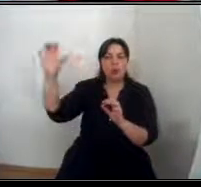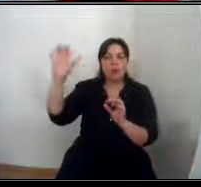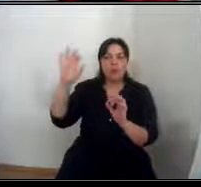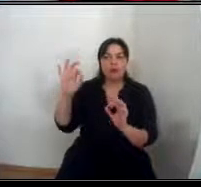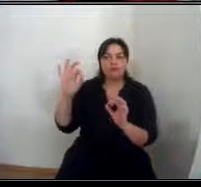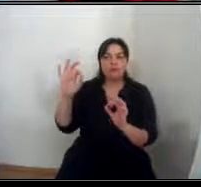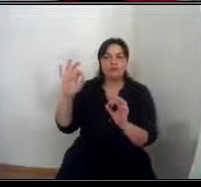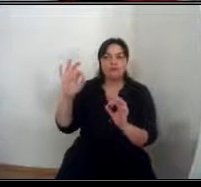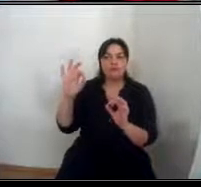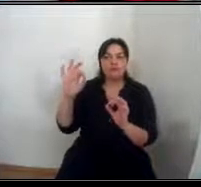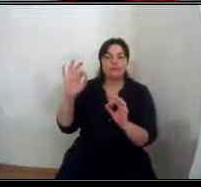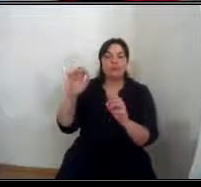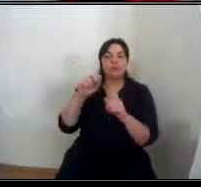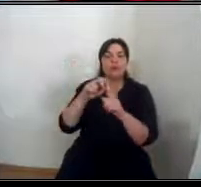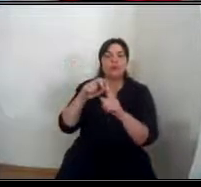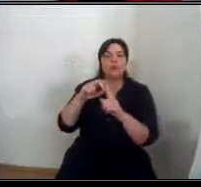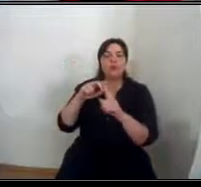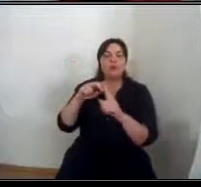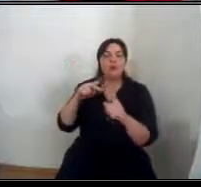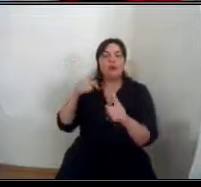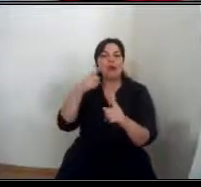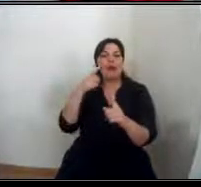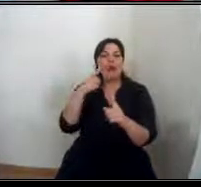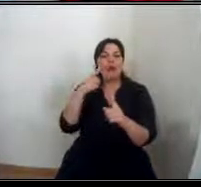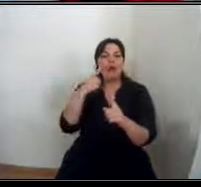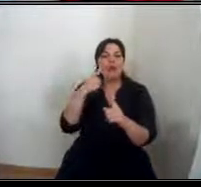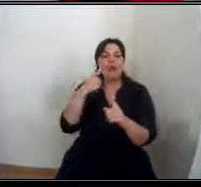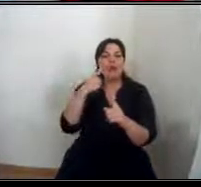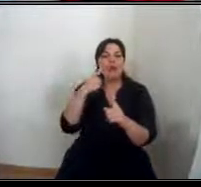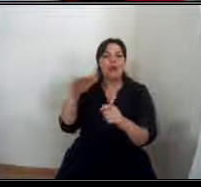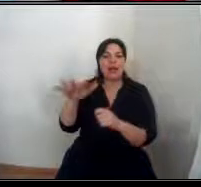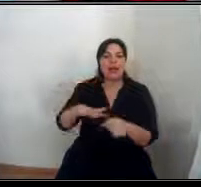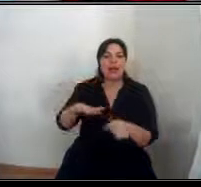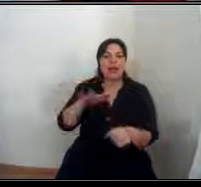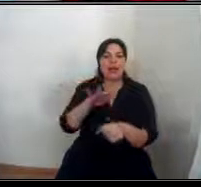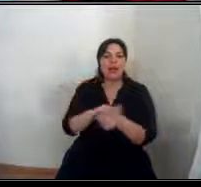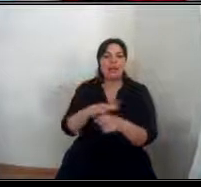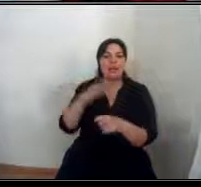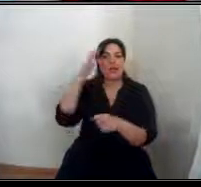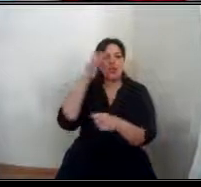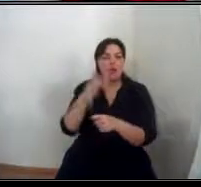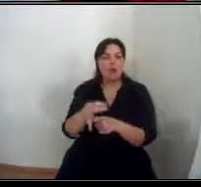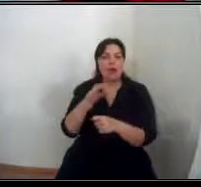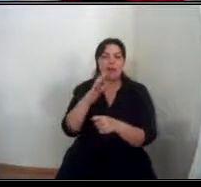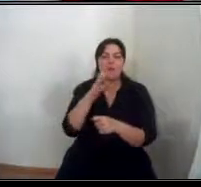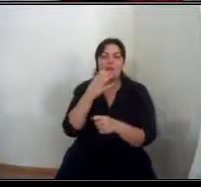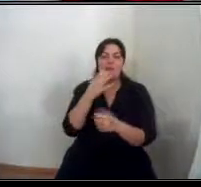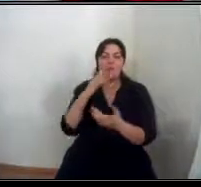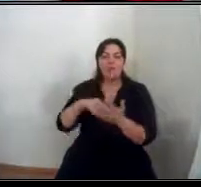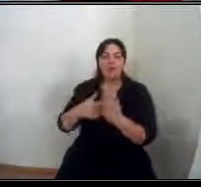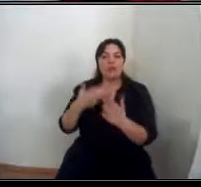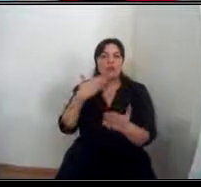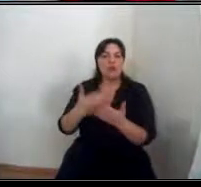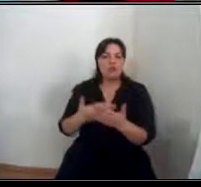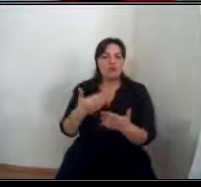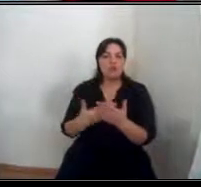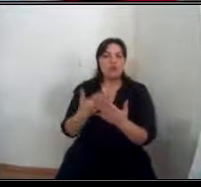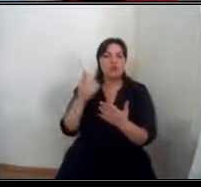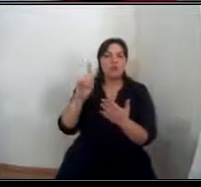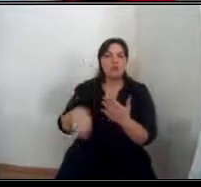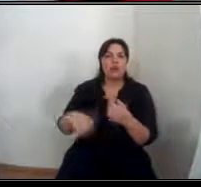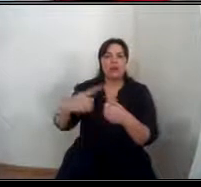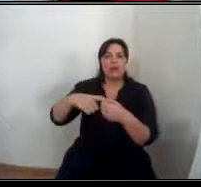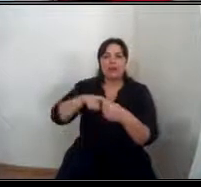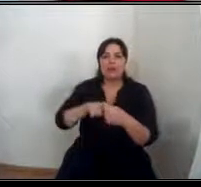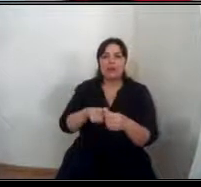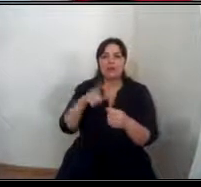¿qué visión se tiene del trabajo que se desarrolla desde el ámbito rural en cuanto a la solicitud de proyectos, participación en